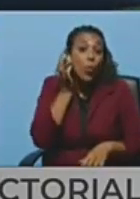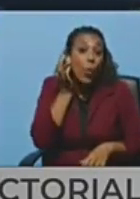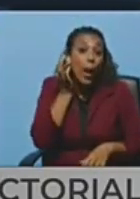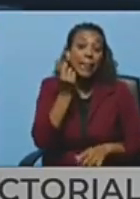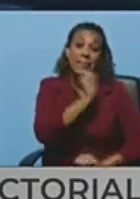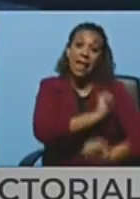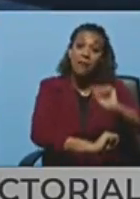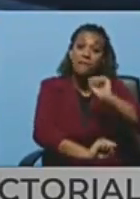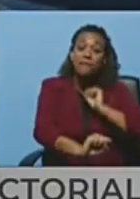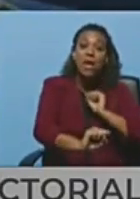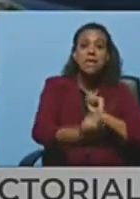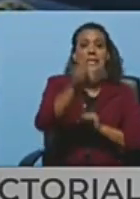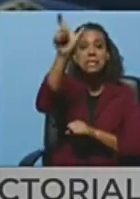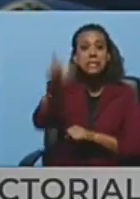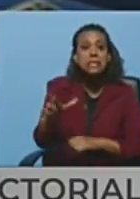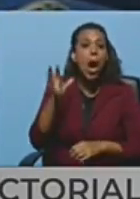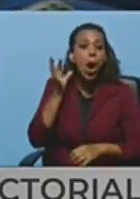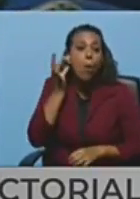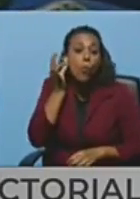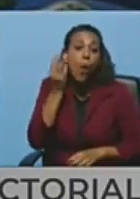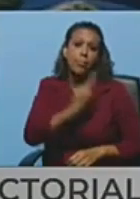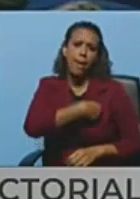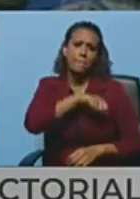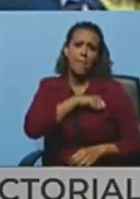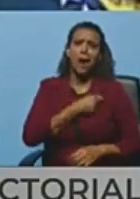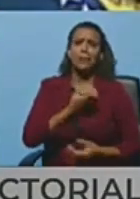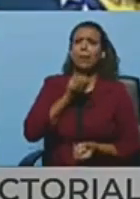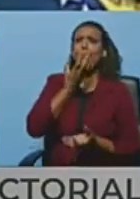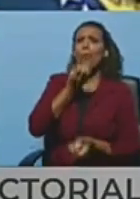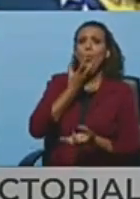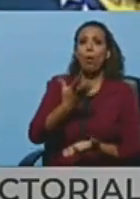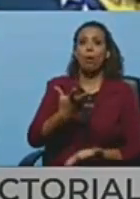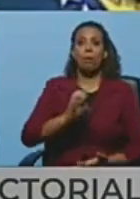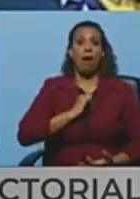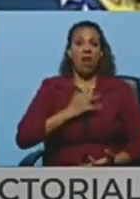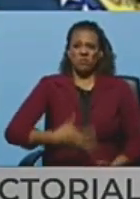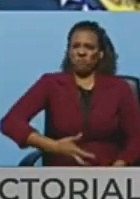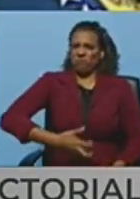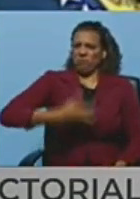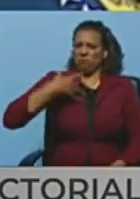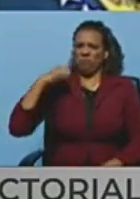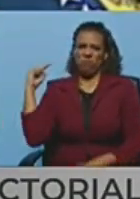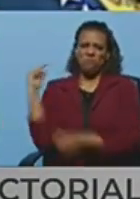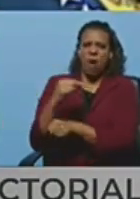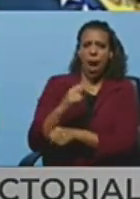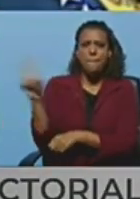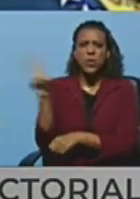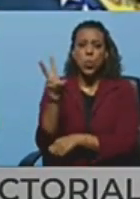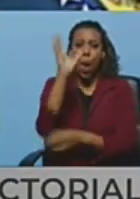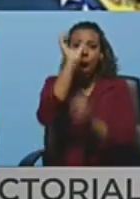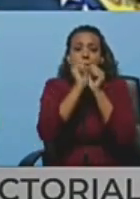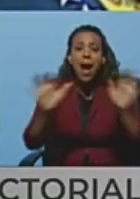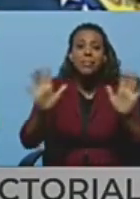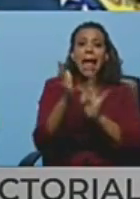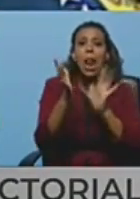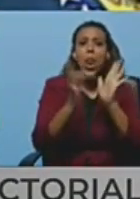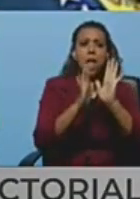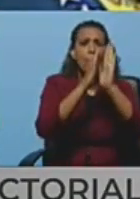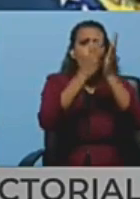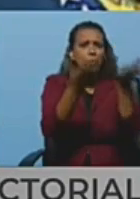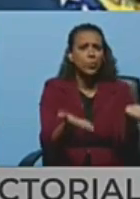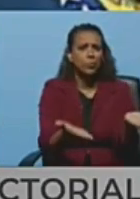de Defensa, anteayer la señora ministra de Defensa de España, le dio un ataque de ira contra Venezuela en un acto de bautizo de un libro.